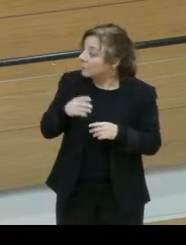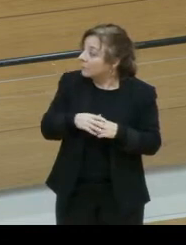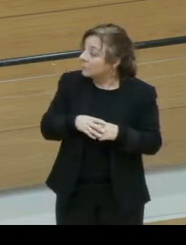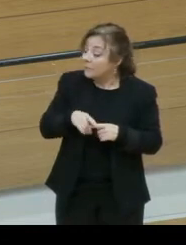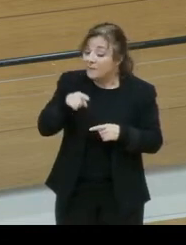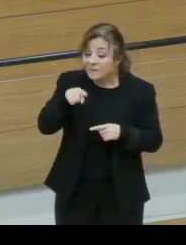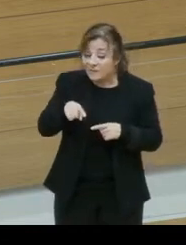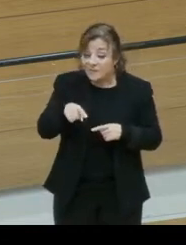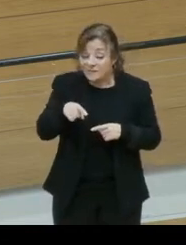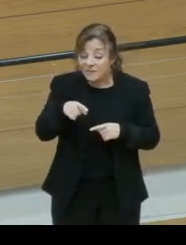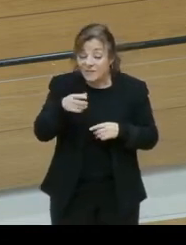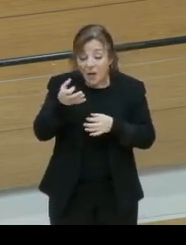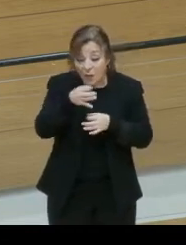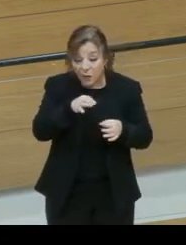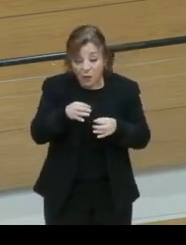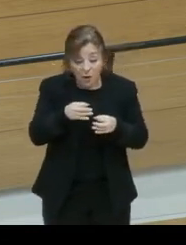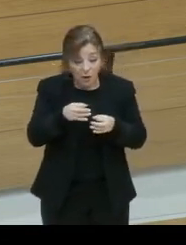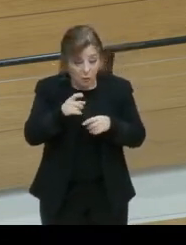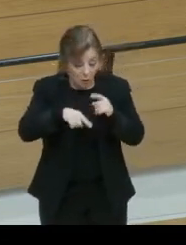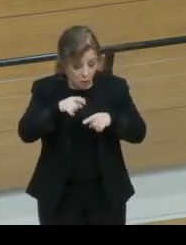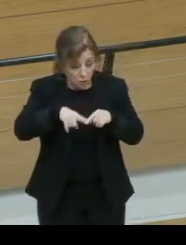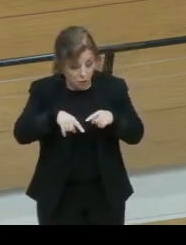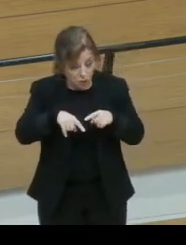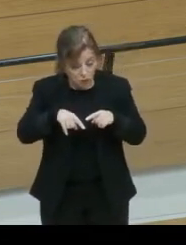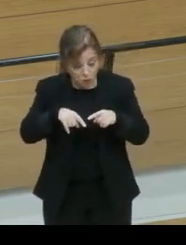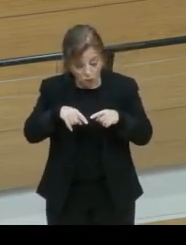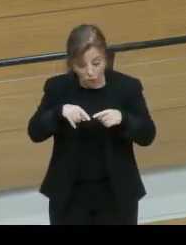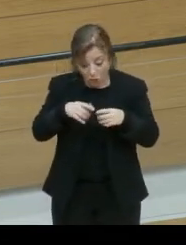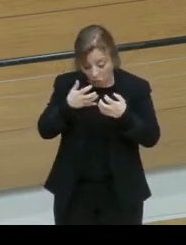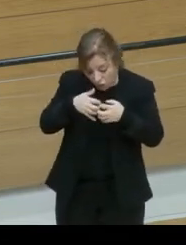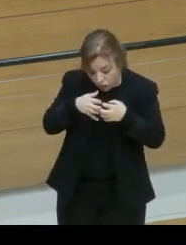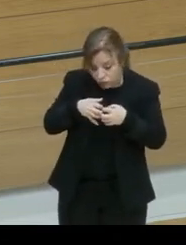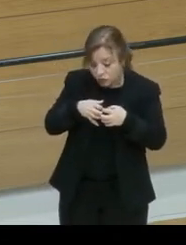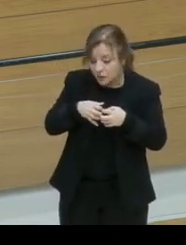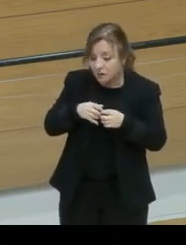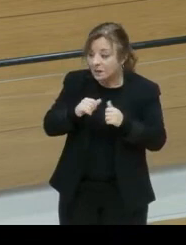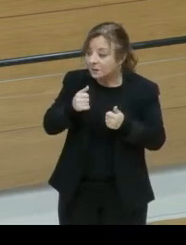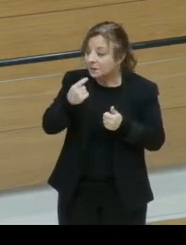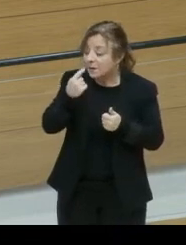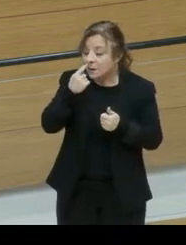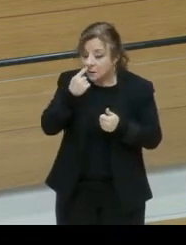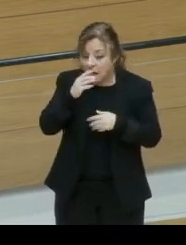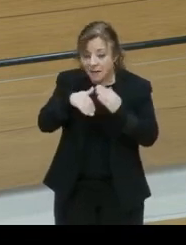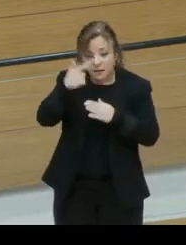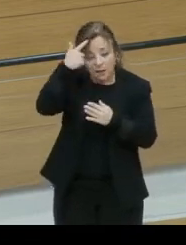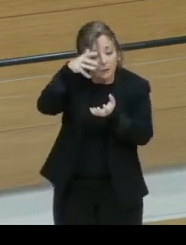Estas células son capaces, a través de mecanismos, de migrar desde la nariz al cerebro.